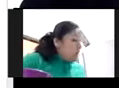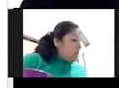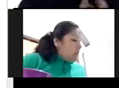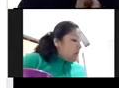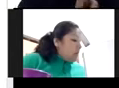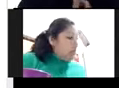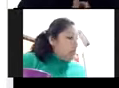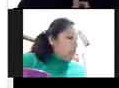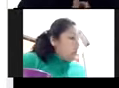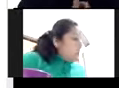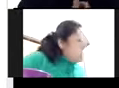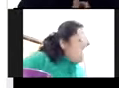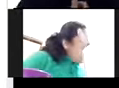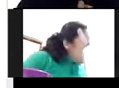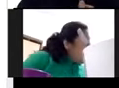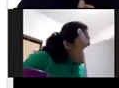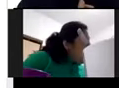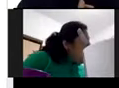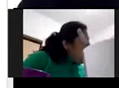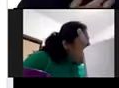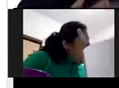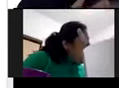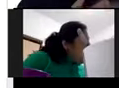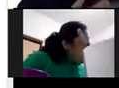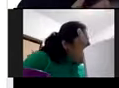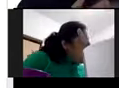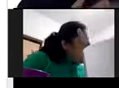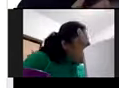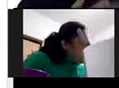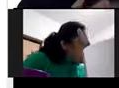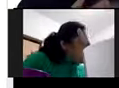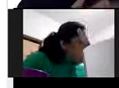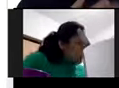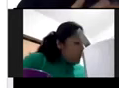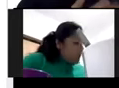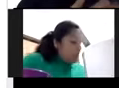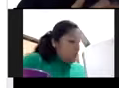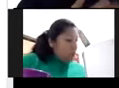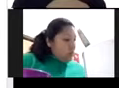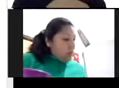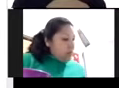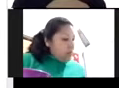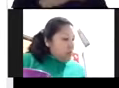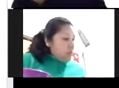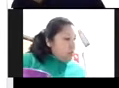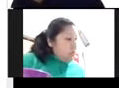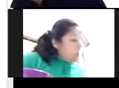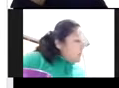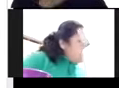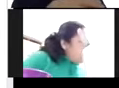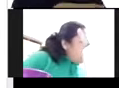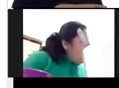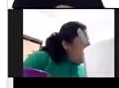unidad. O sea, el director del organismo, ¿no es cierto?, define con la gente de la oficina de compras de